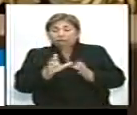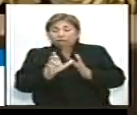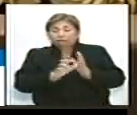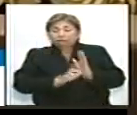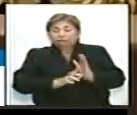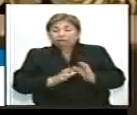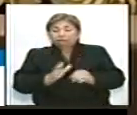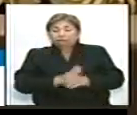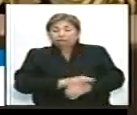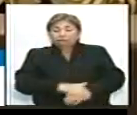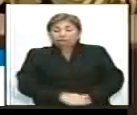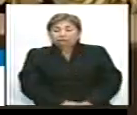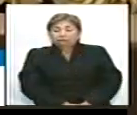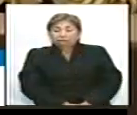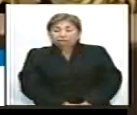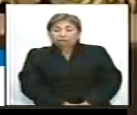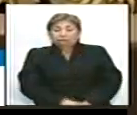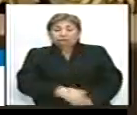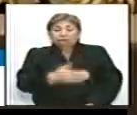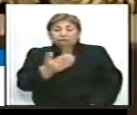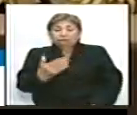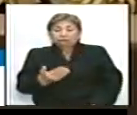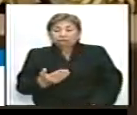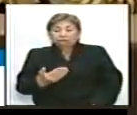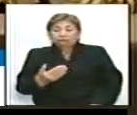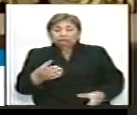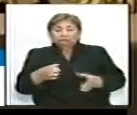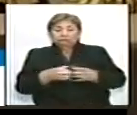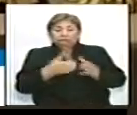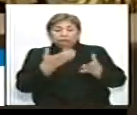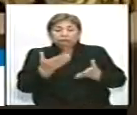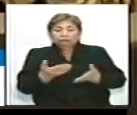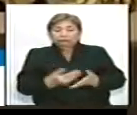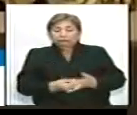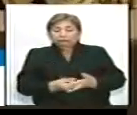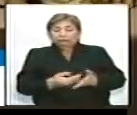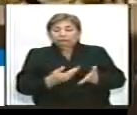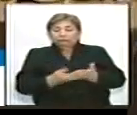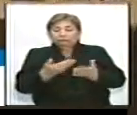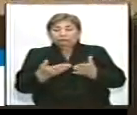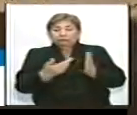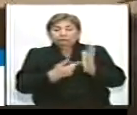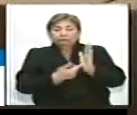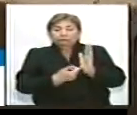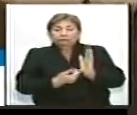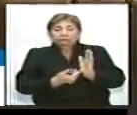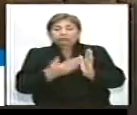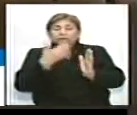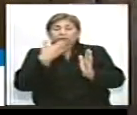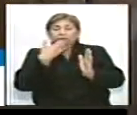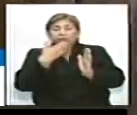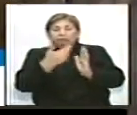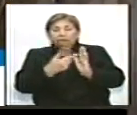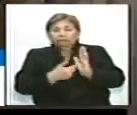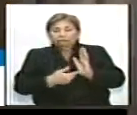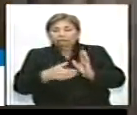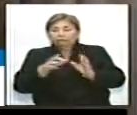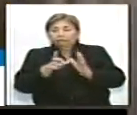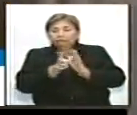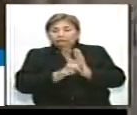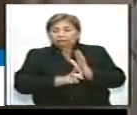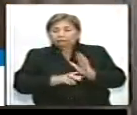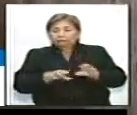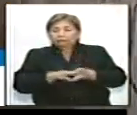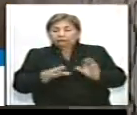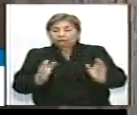completa. Se invita a los señores congresistas a presentar la propuesta para la mesa directiva